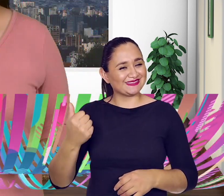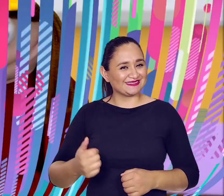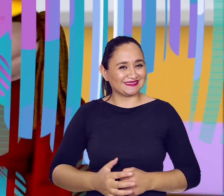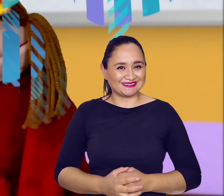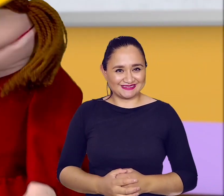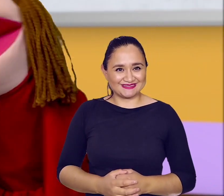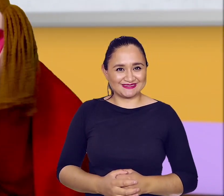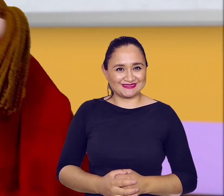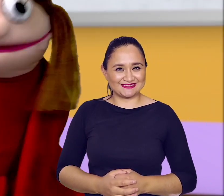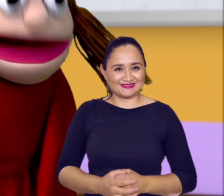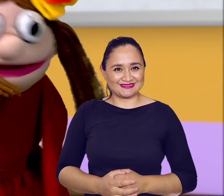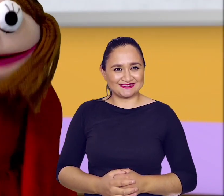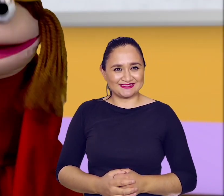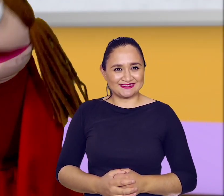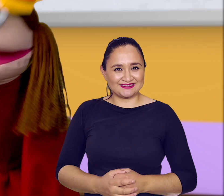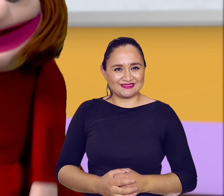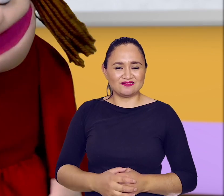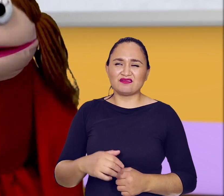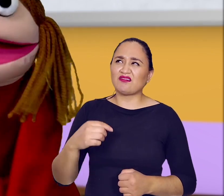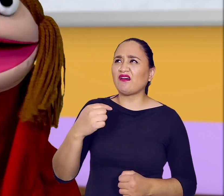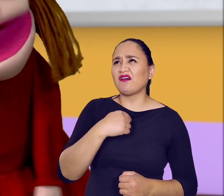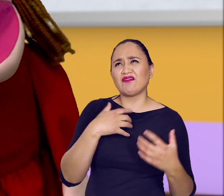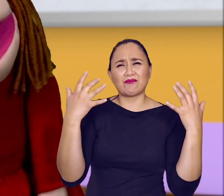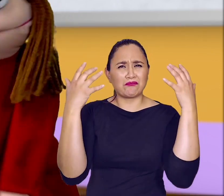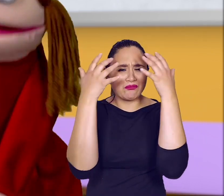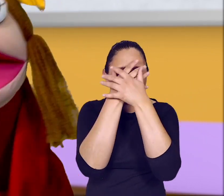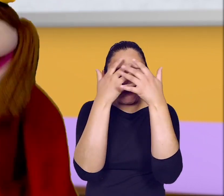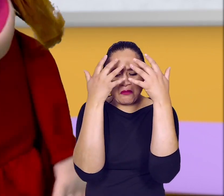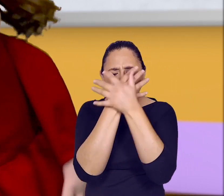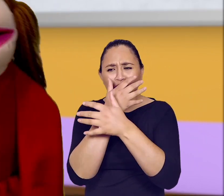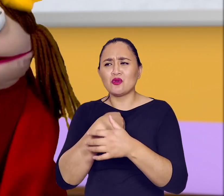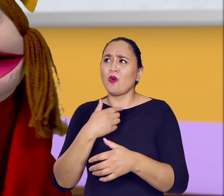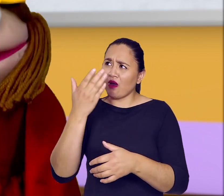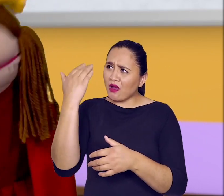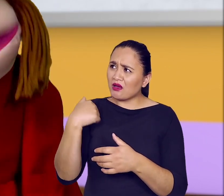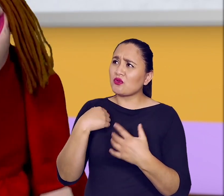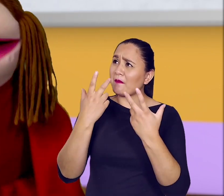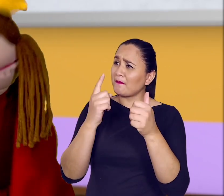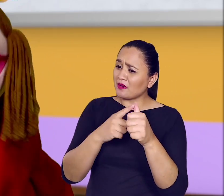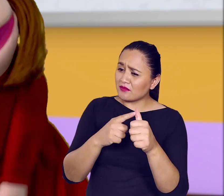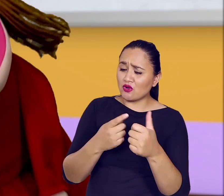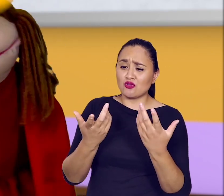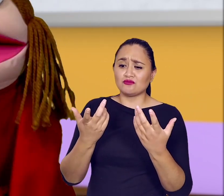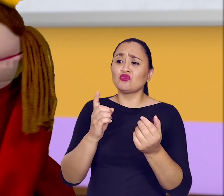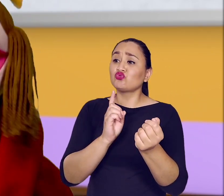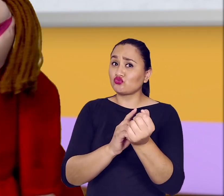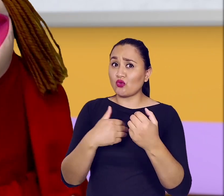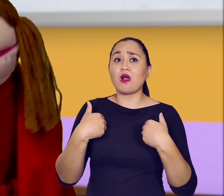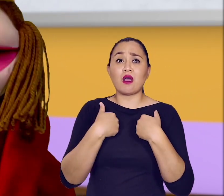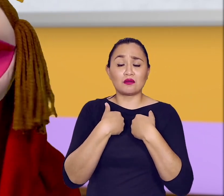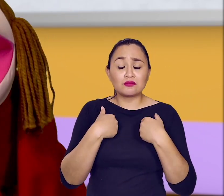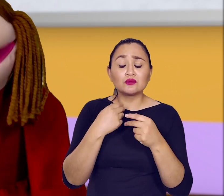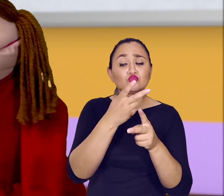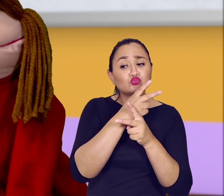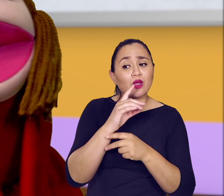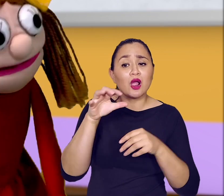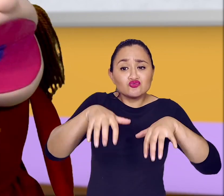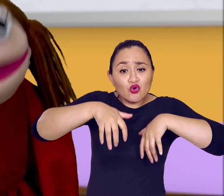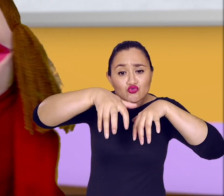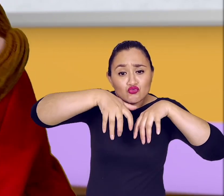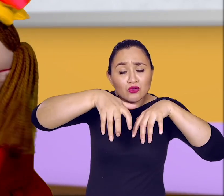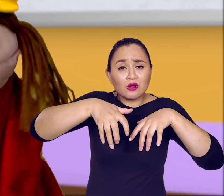mejor hoy estoy confundida yo primero quería ser veterinaria para cuidar perritos